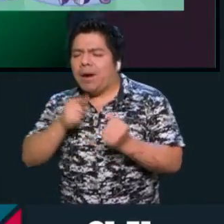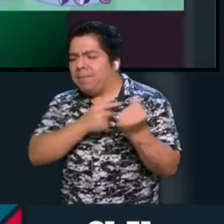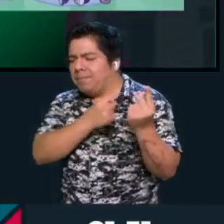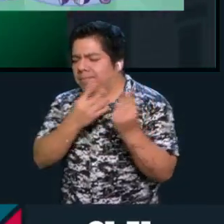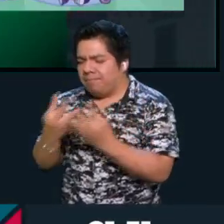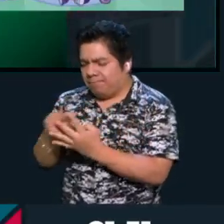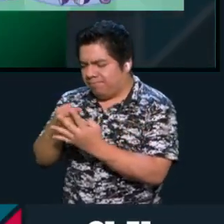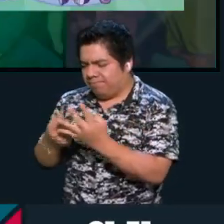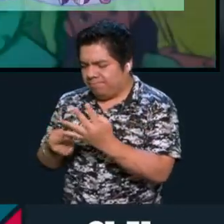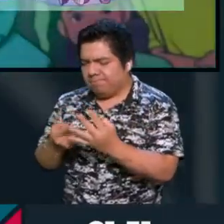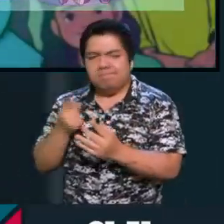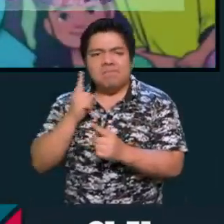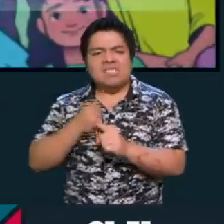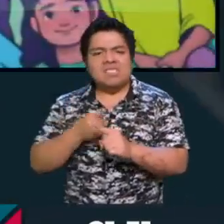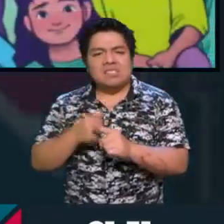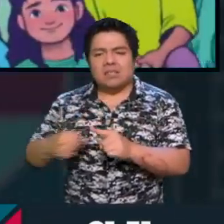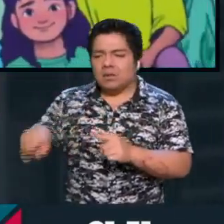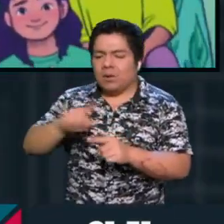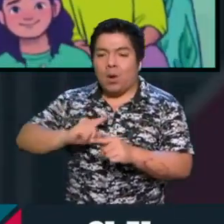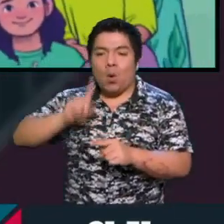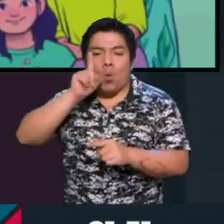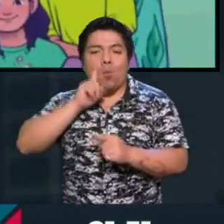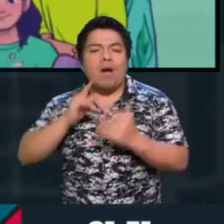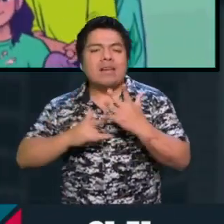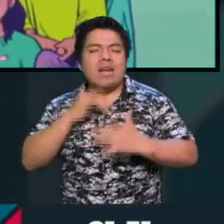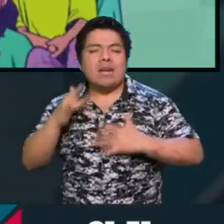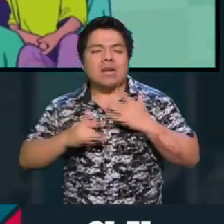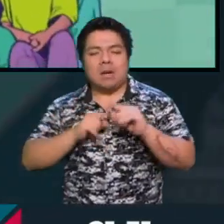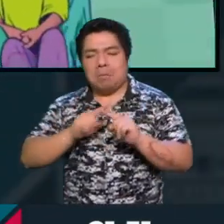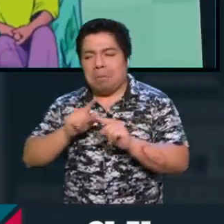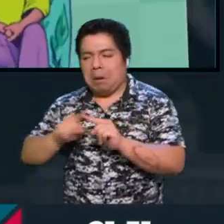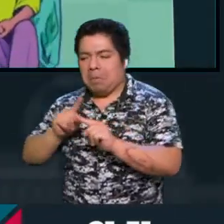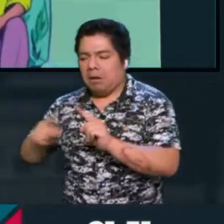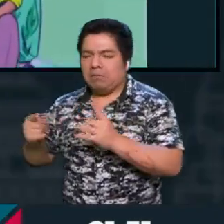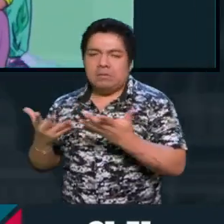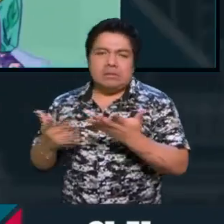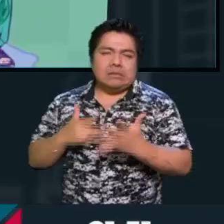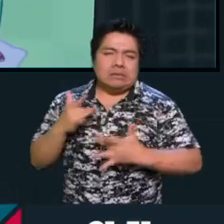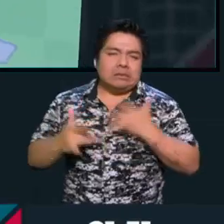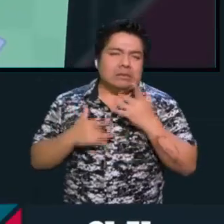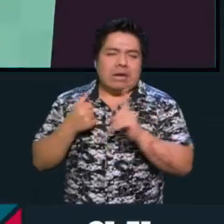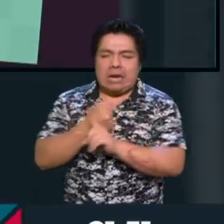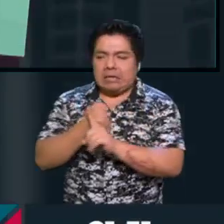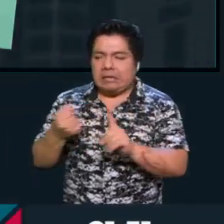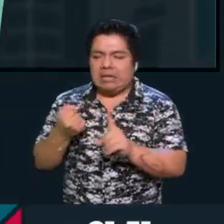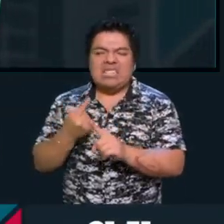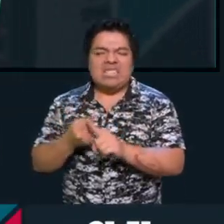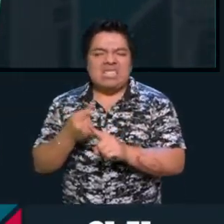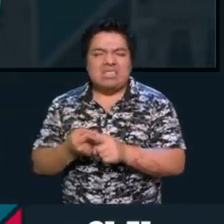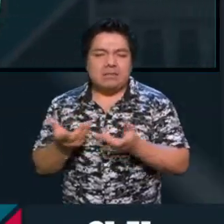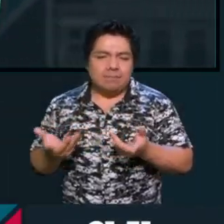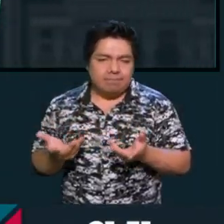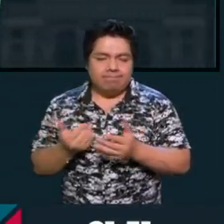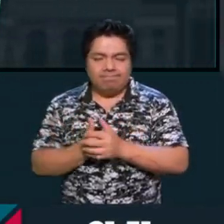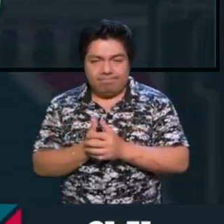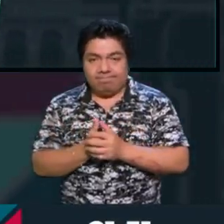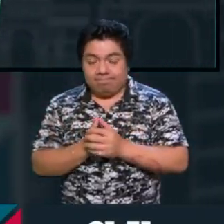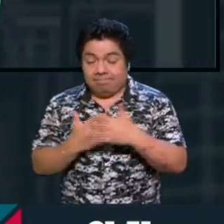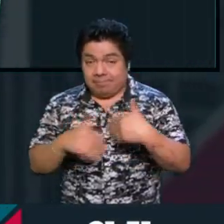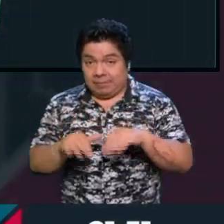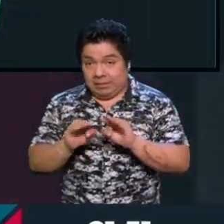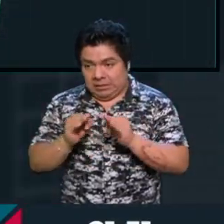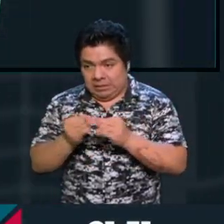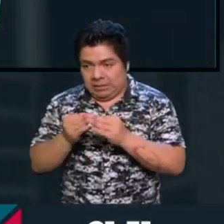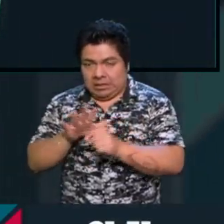que sufren esas formas de diferentes expresiones de violencia, que son formas